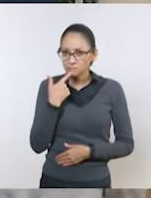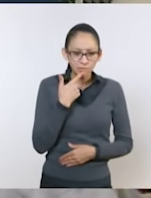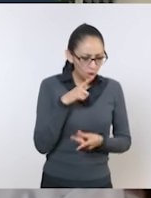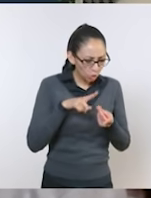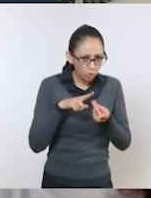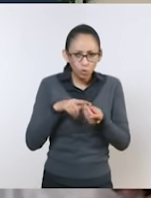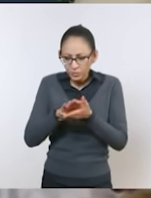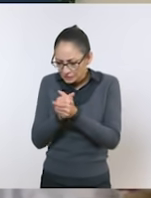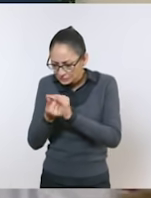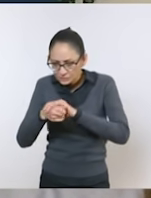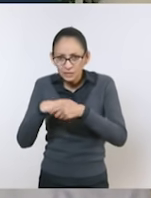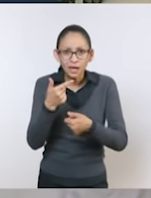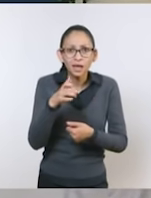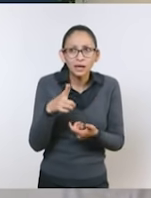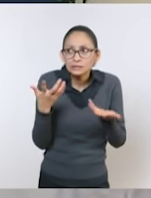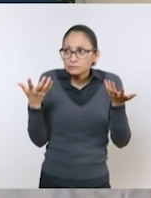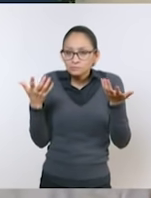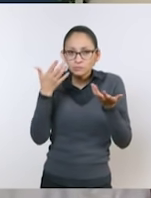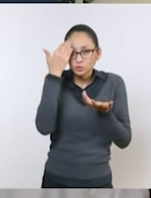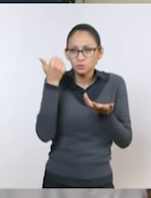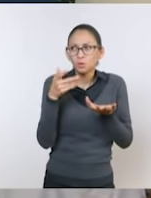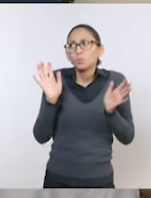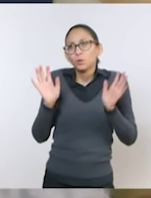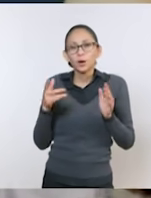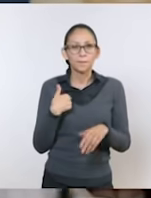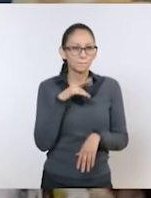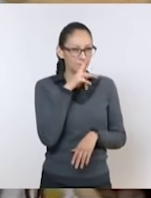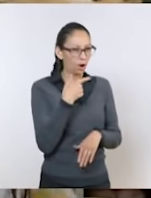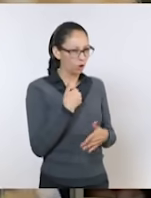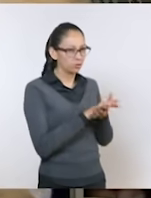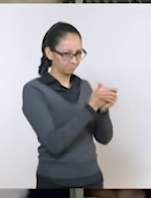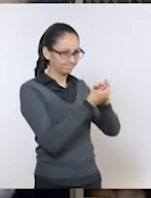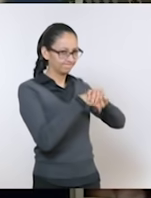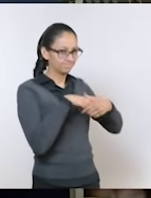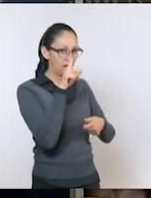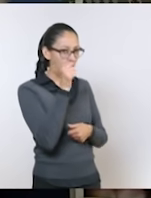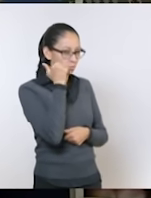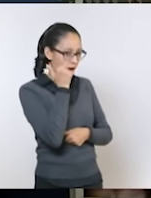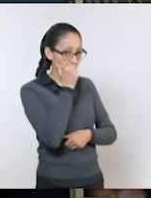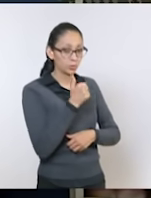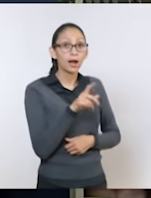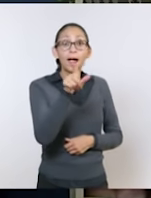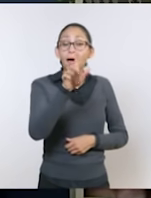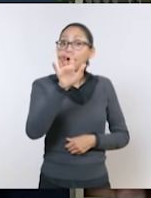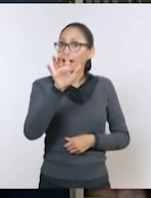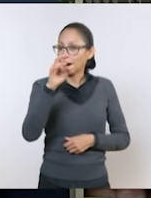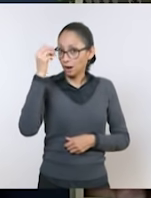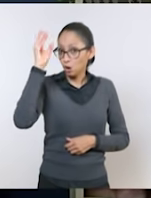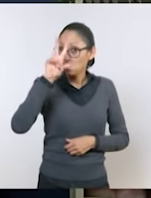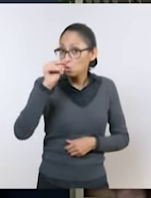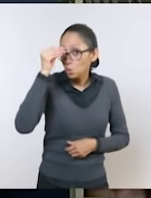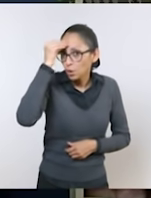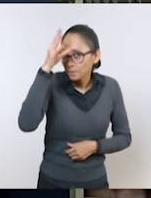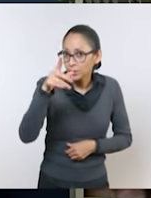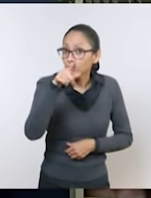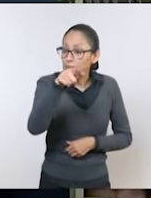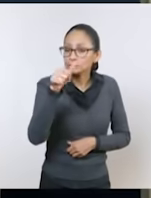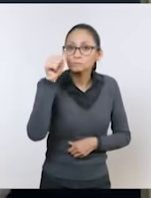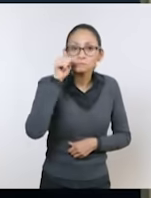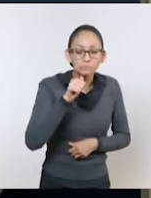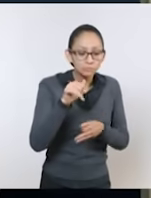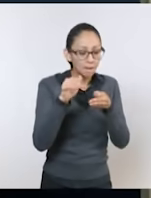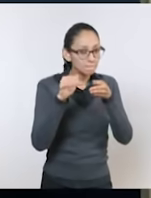¿A dónde dejé mi gel antibacterial? Bueno, mejor me lavaré las manos. ¡Ah!